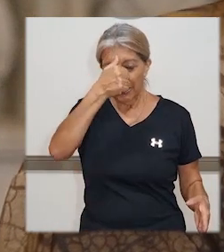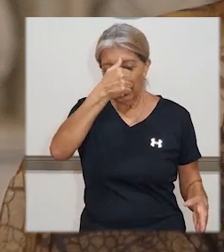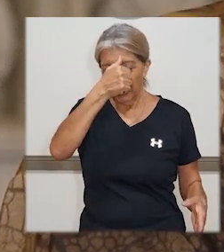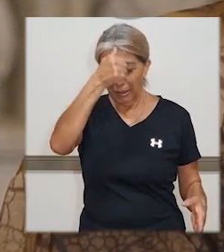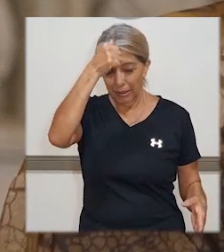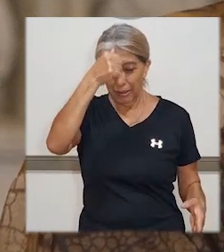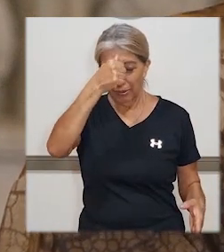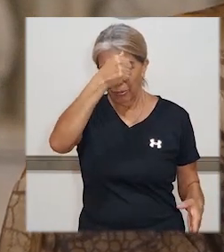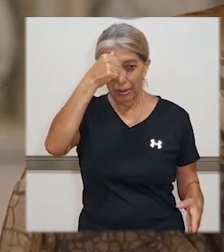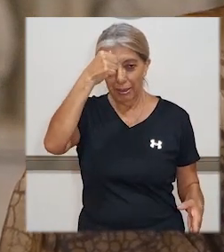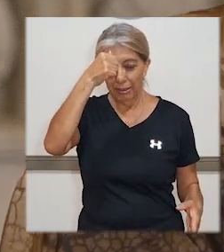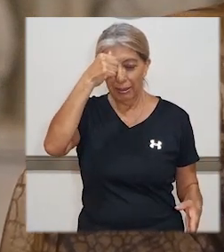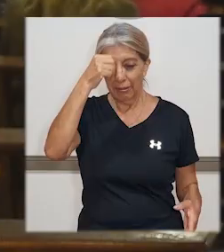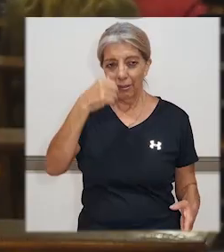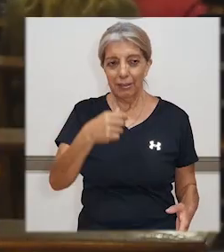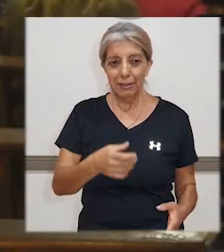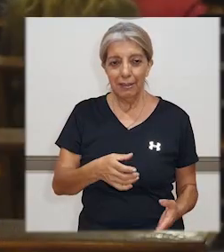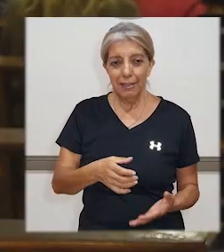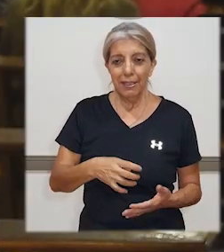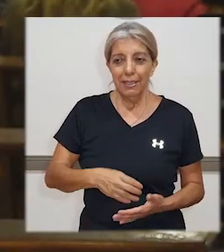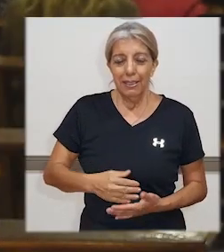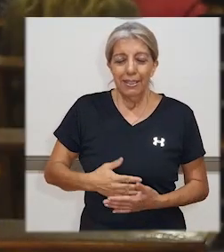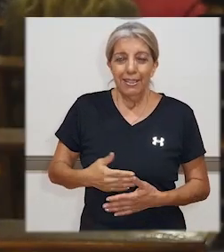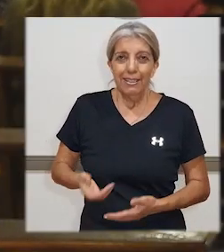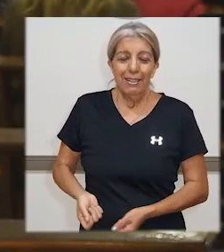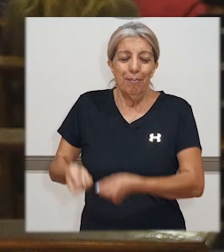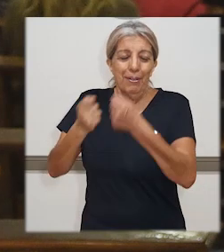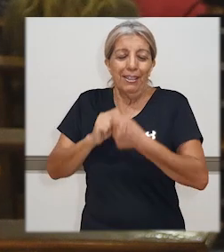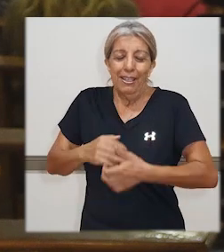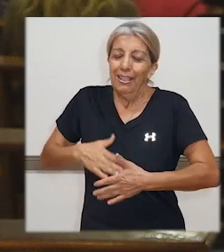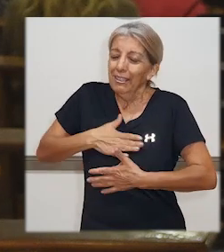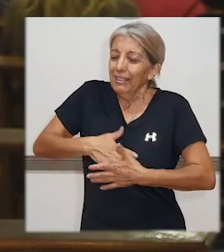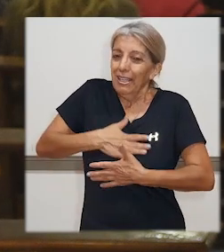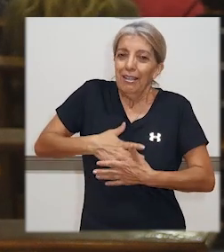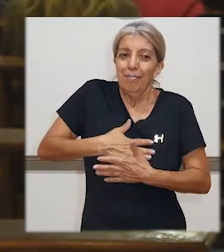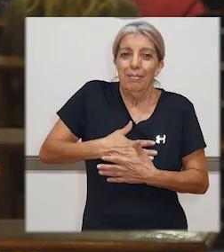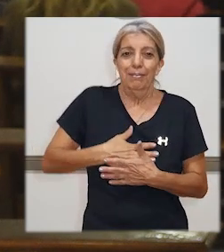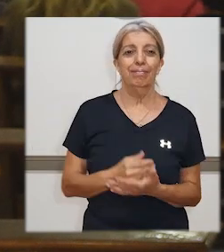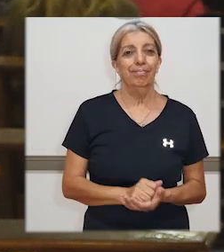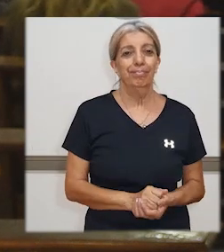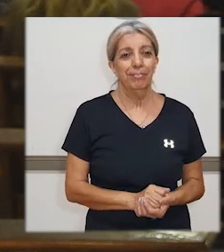y mi copa rebosa. El Señor es mi pastor,